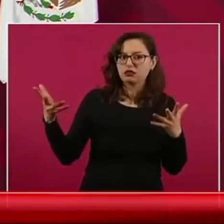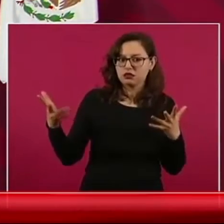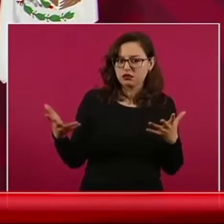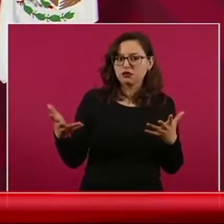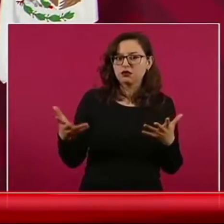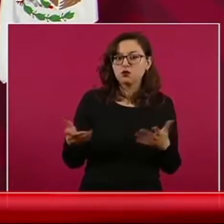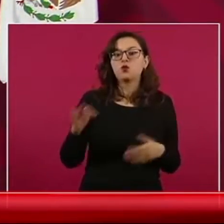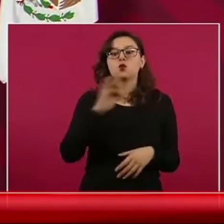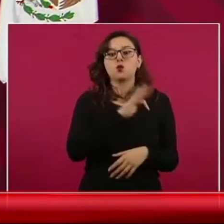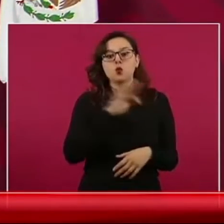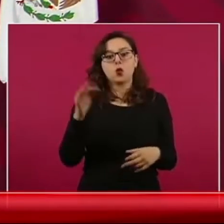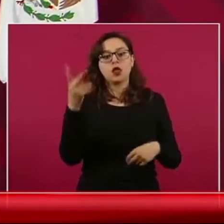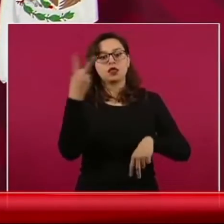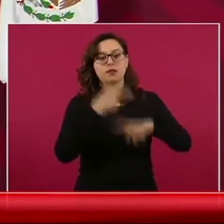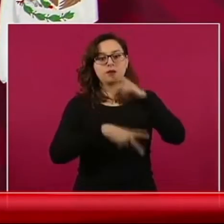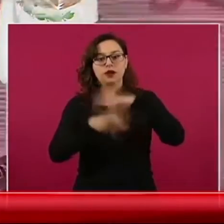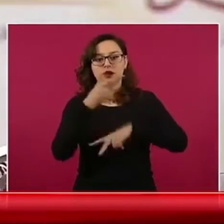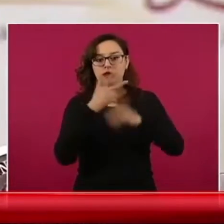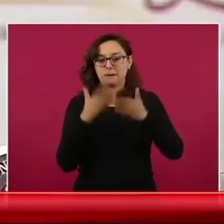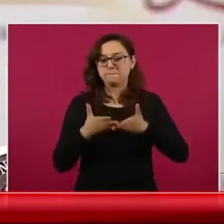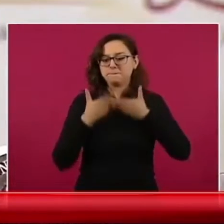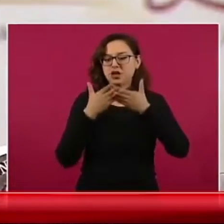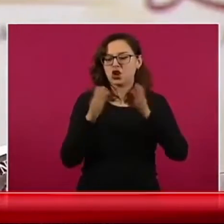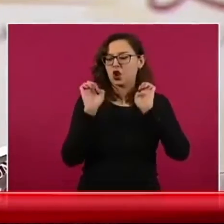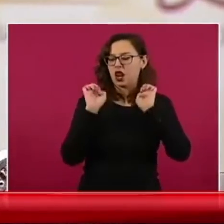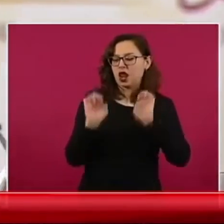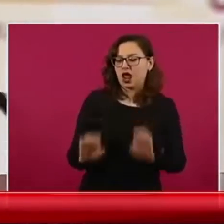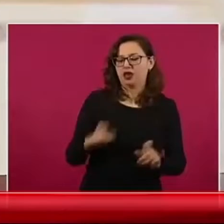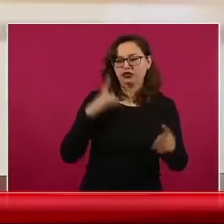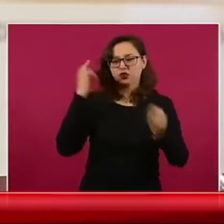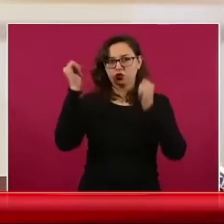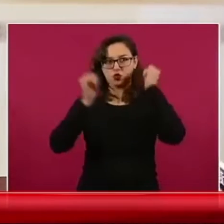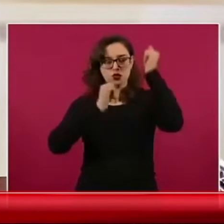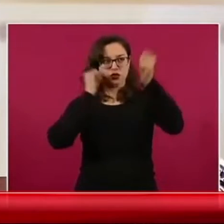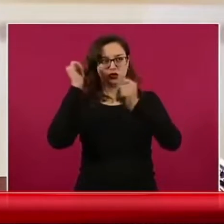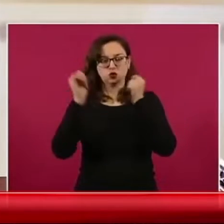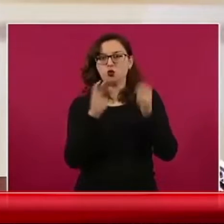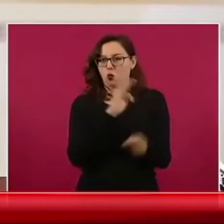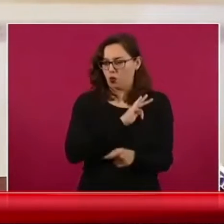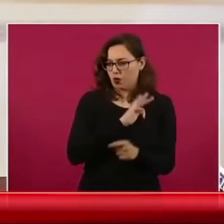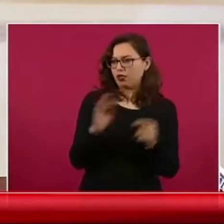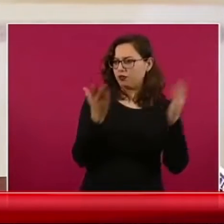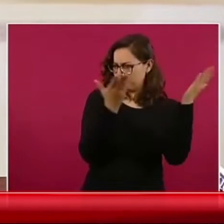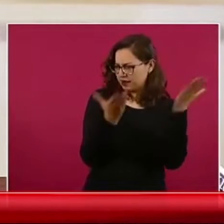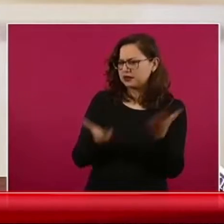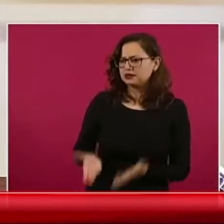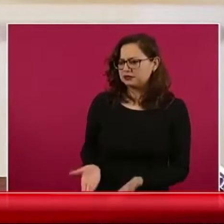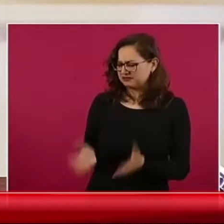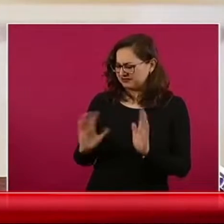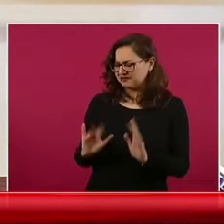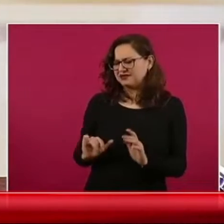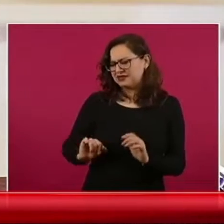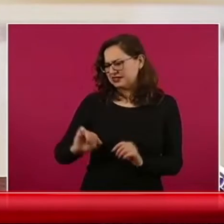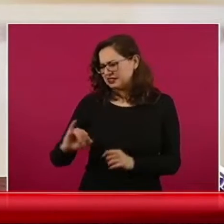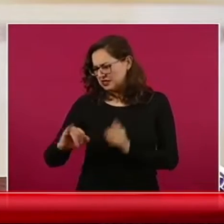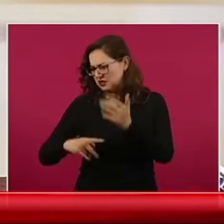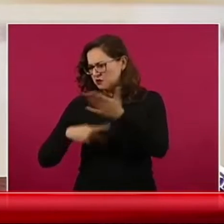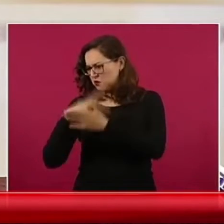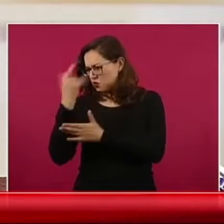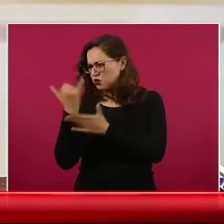para cruceros. O sea, sí hay un proyecto alternativo. ¿Y lo